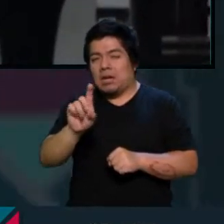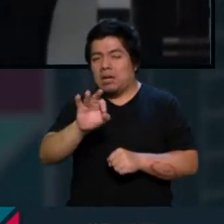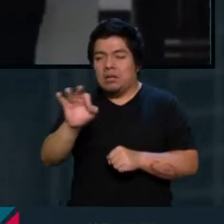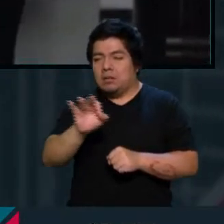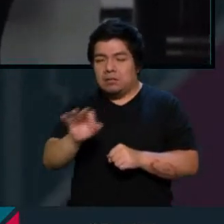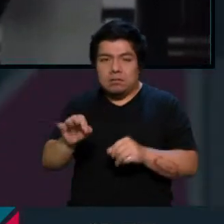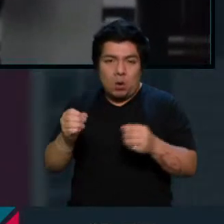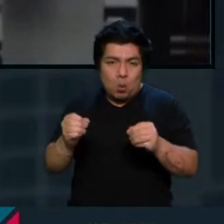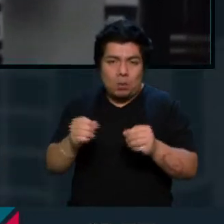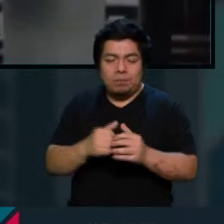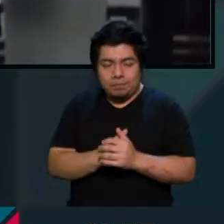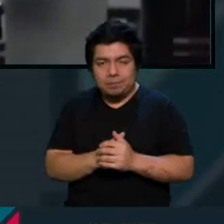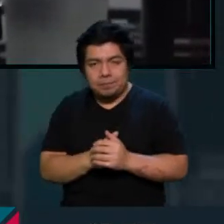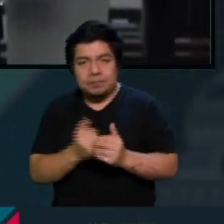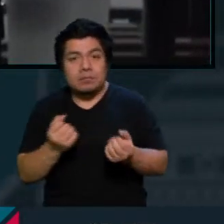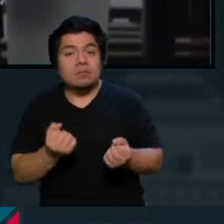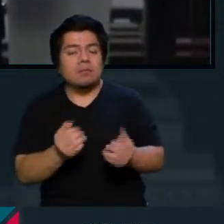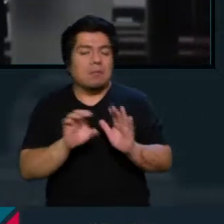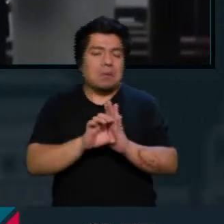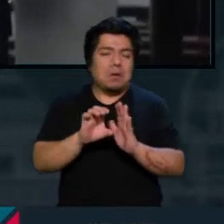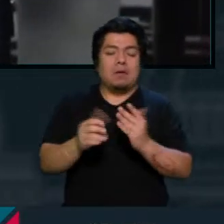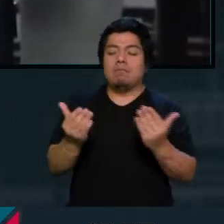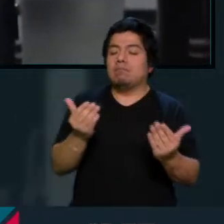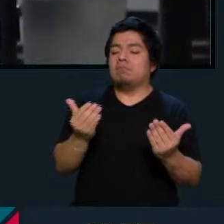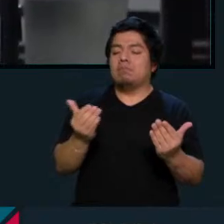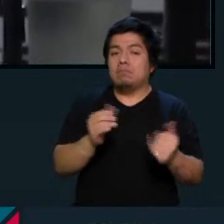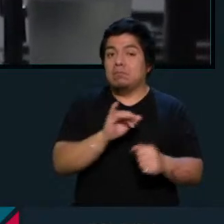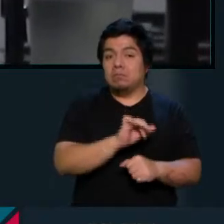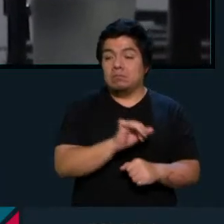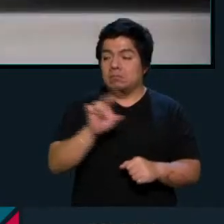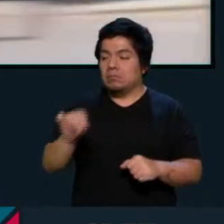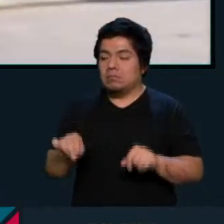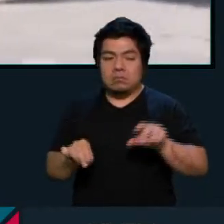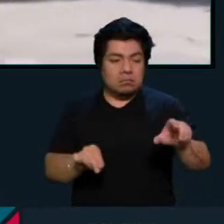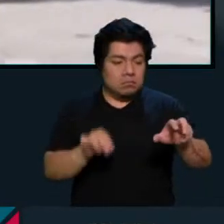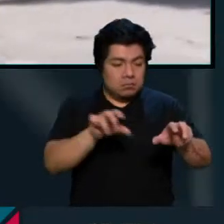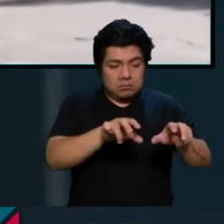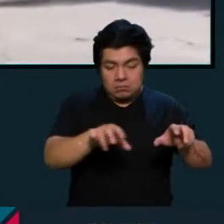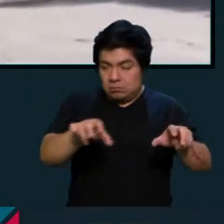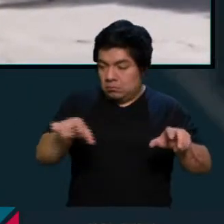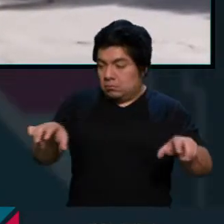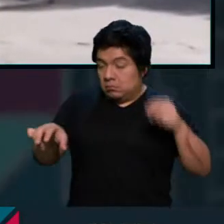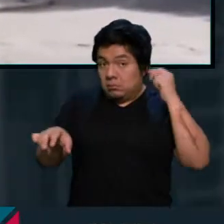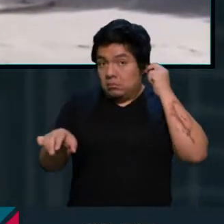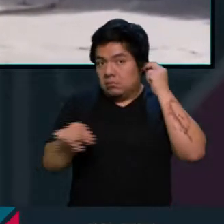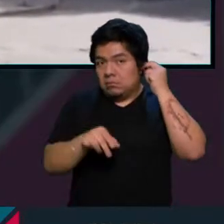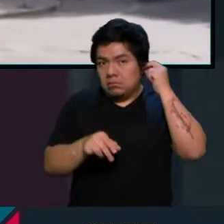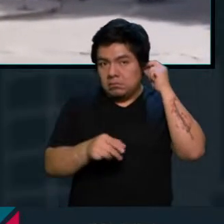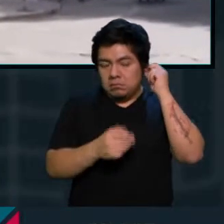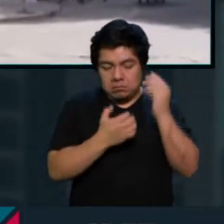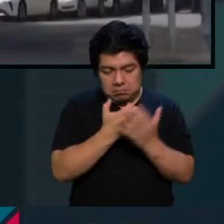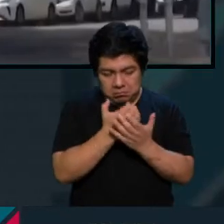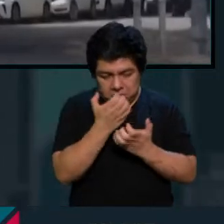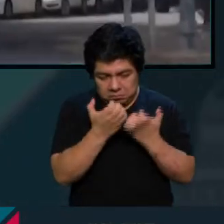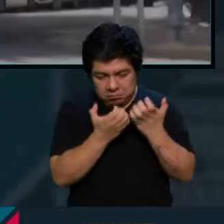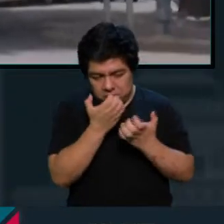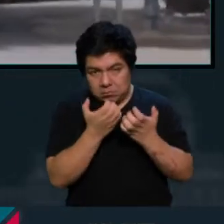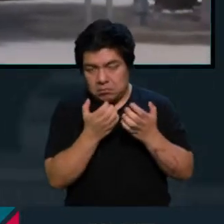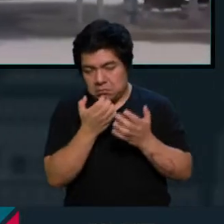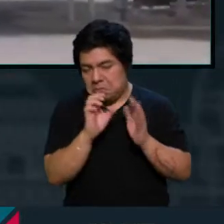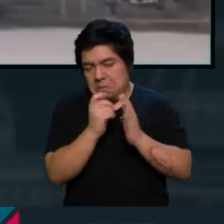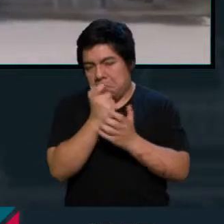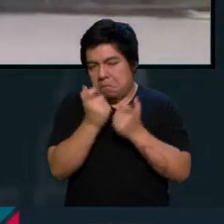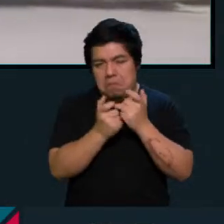de la ocupación. Y cuando vamos a ver si efectivamente redistribuye este tipo de economía, si tú paseas